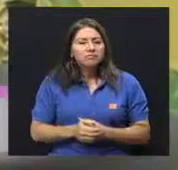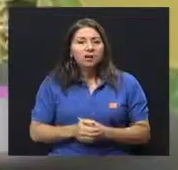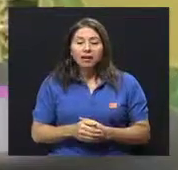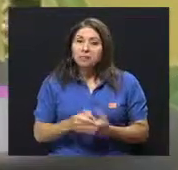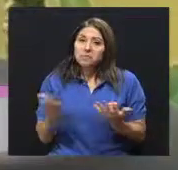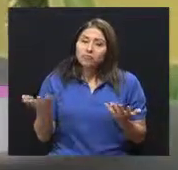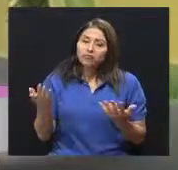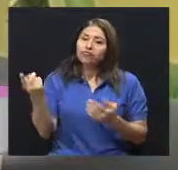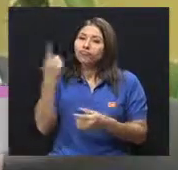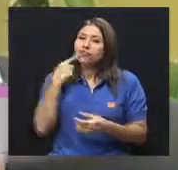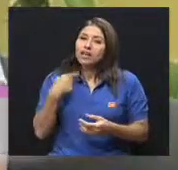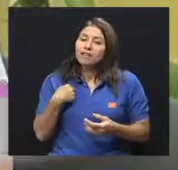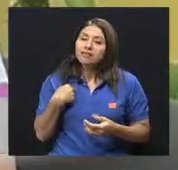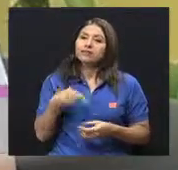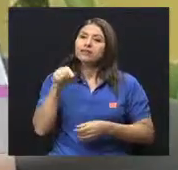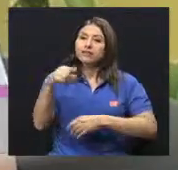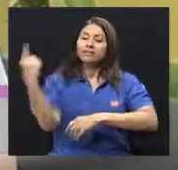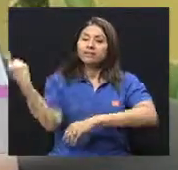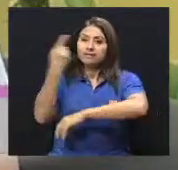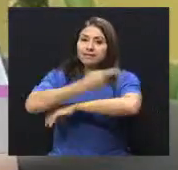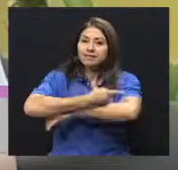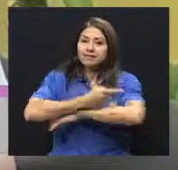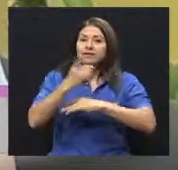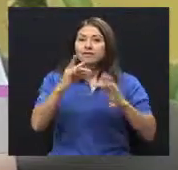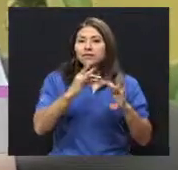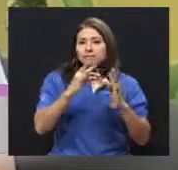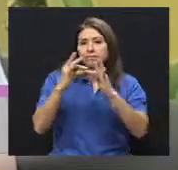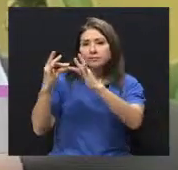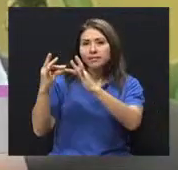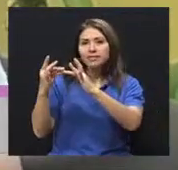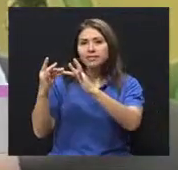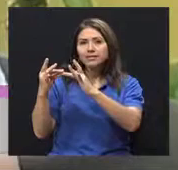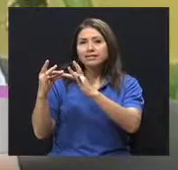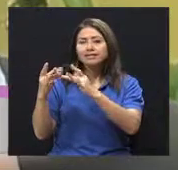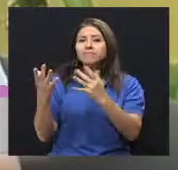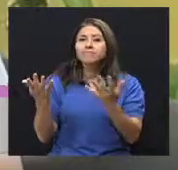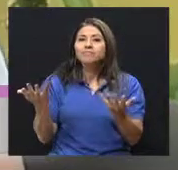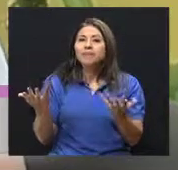Digamos, nos han dicho que ese día es especial, que